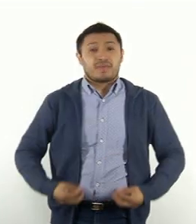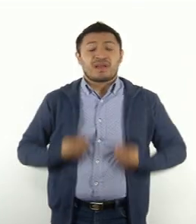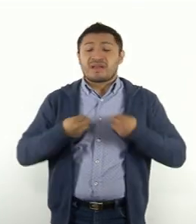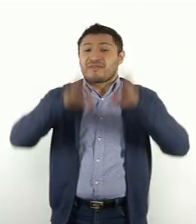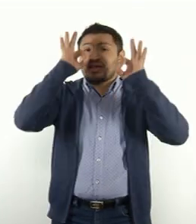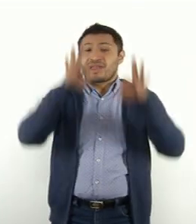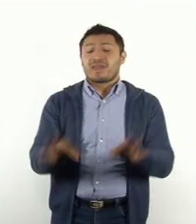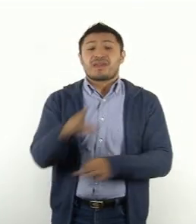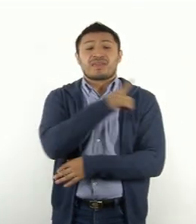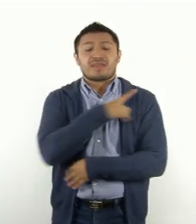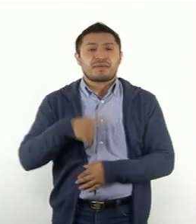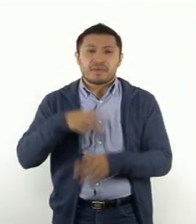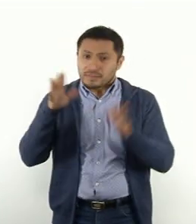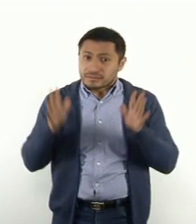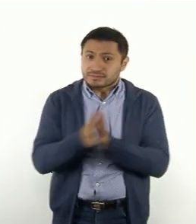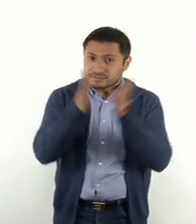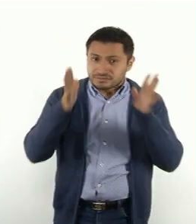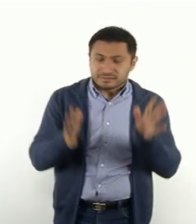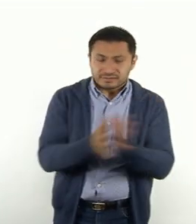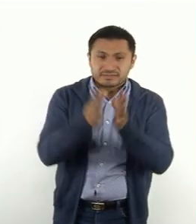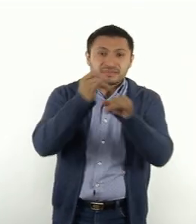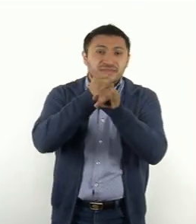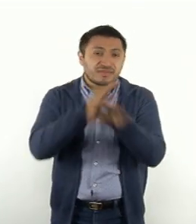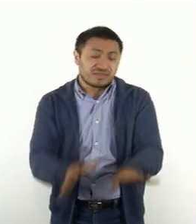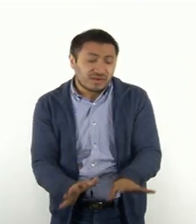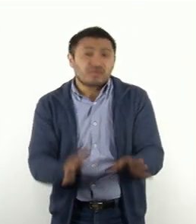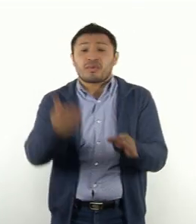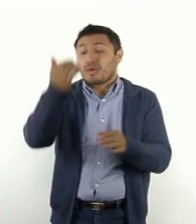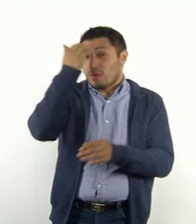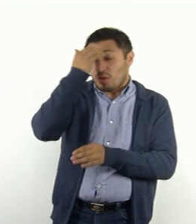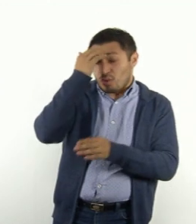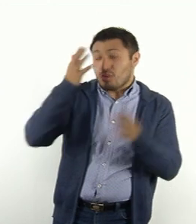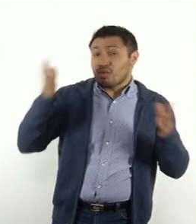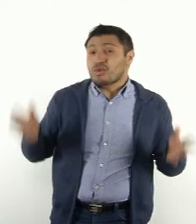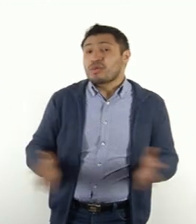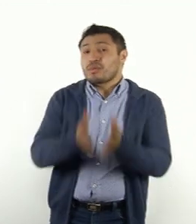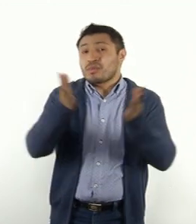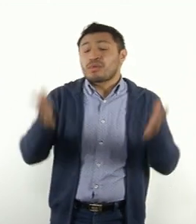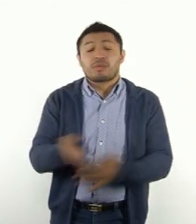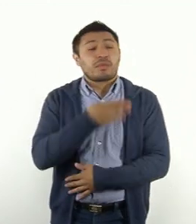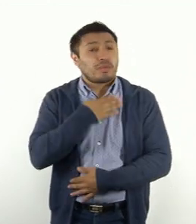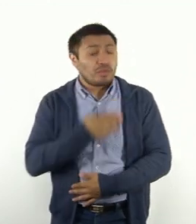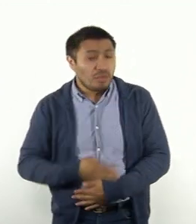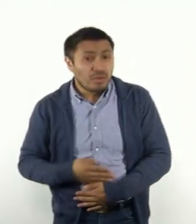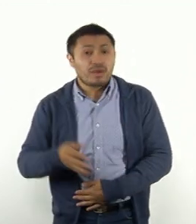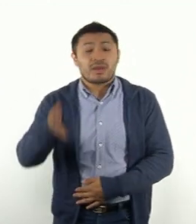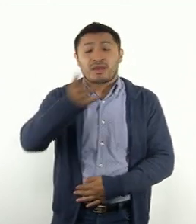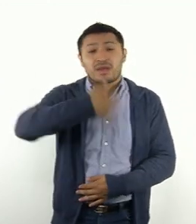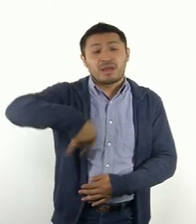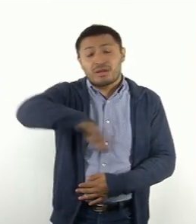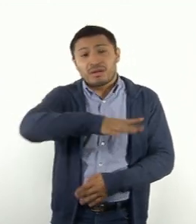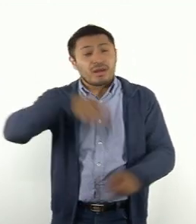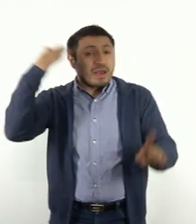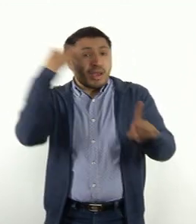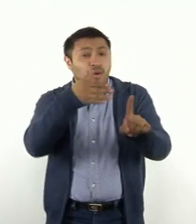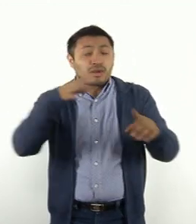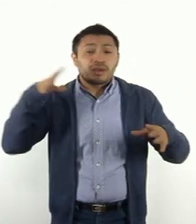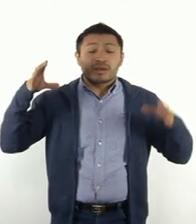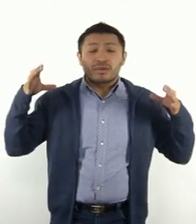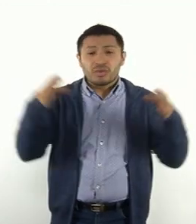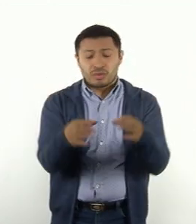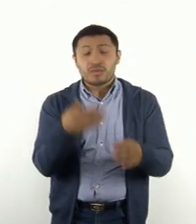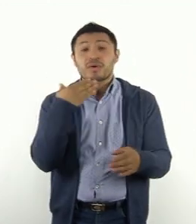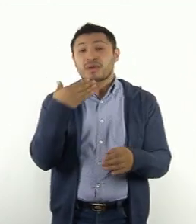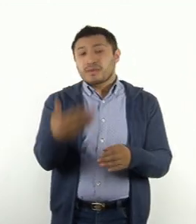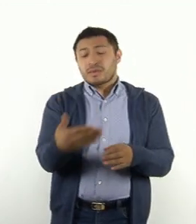debemos participar, informarnos, promover la justicia, buscar el bien común, resolver